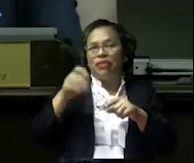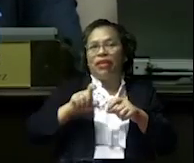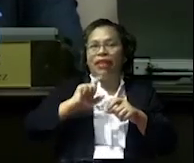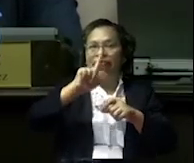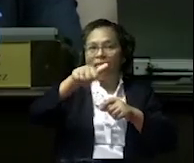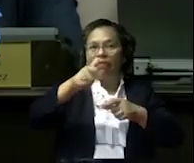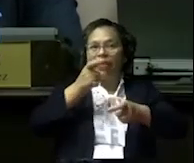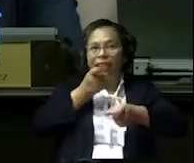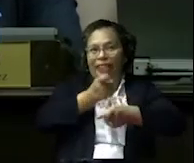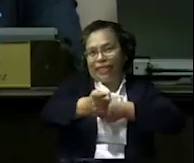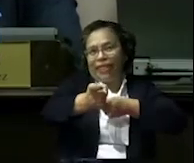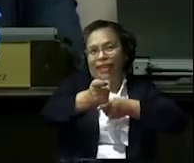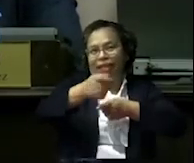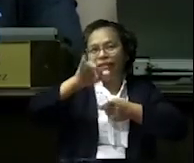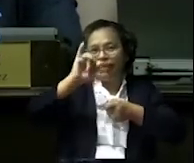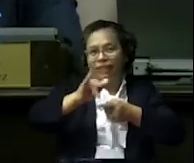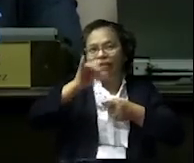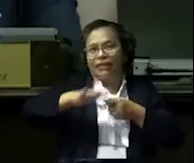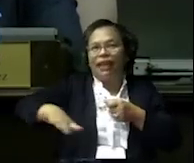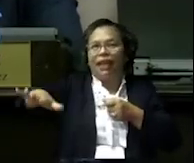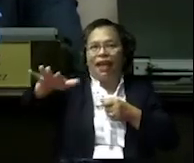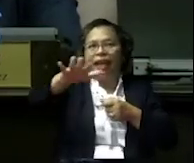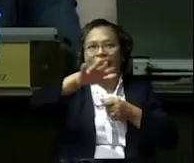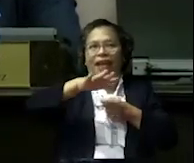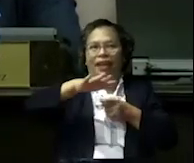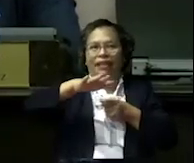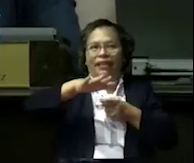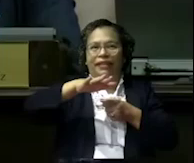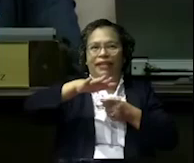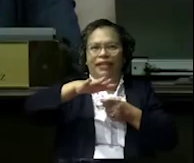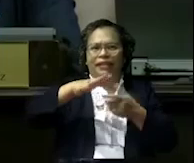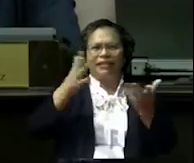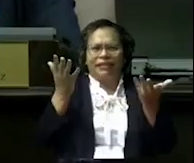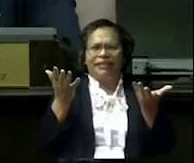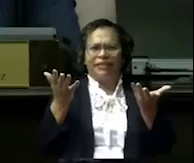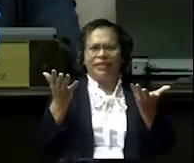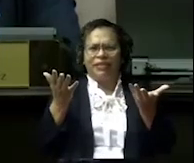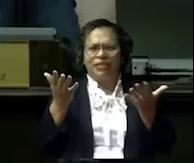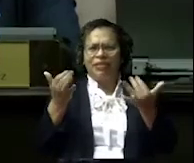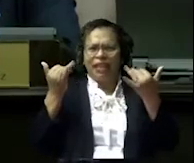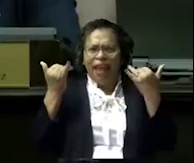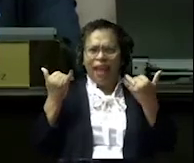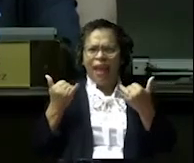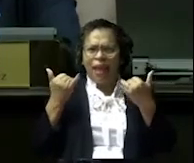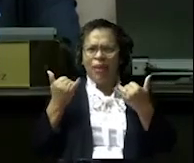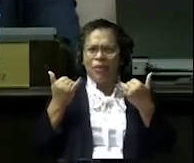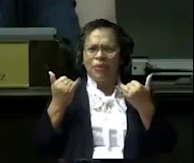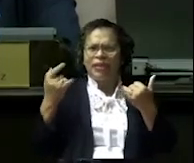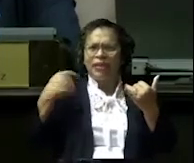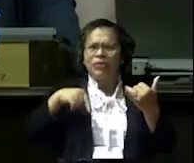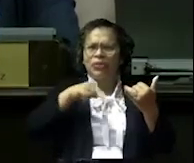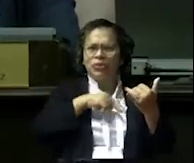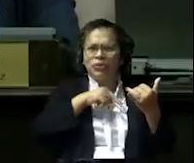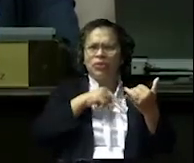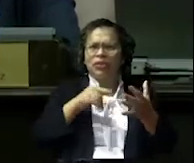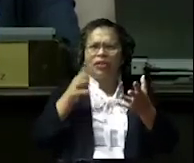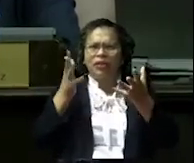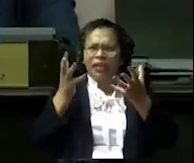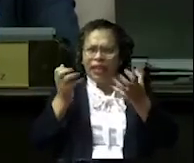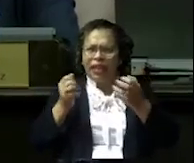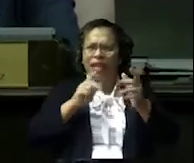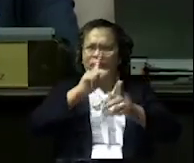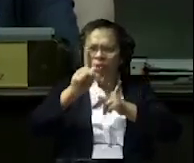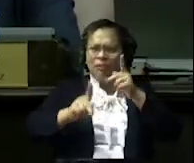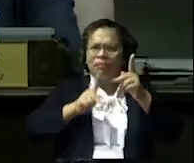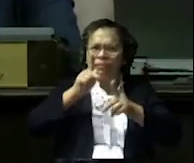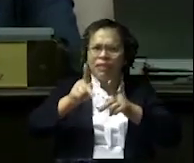de comodidades. Entonces, ¿cómo es posible que al día de hoy, en una comunidad que nosotros queremos que la gente salga, y no porque